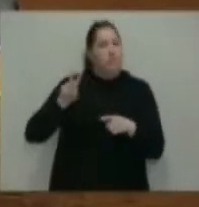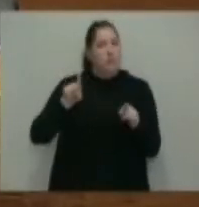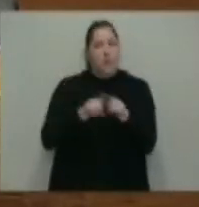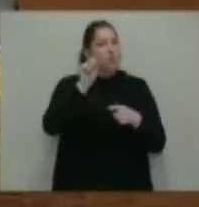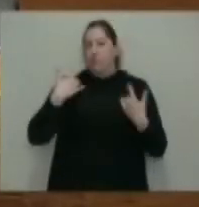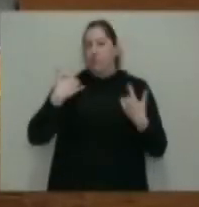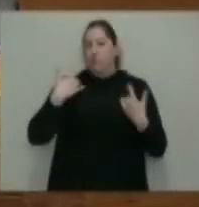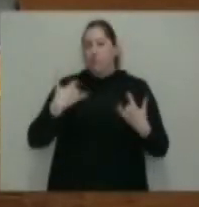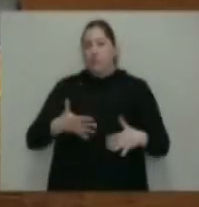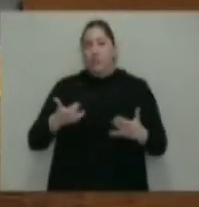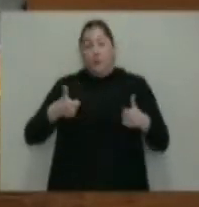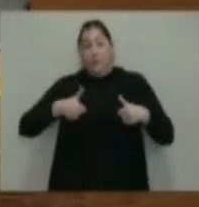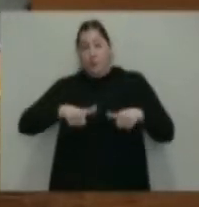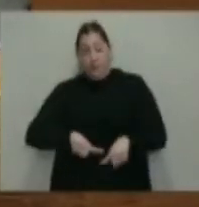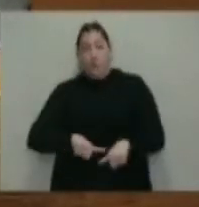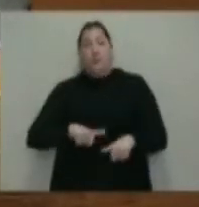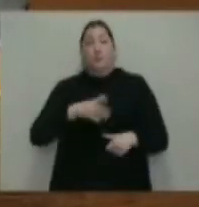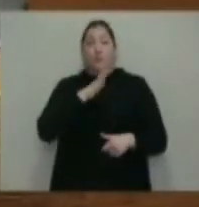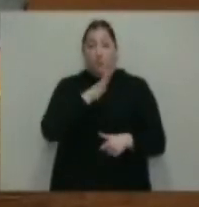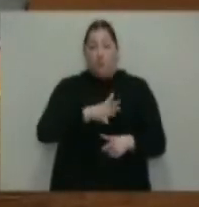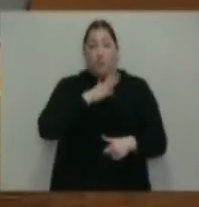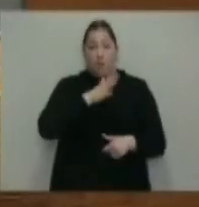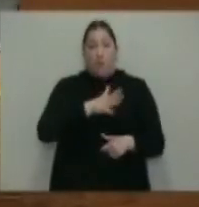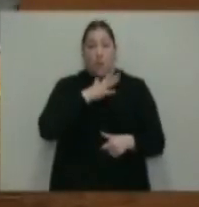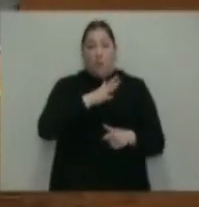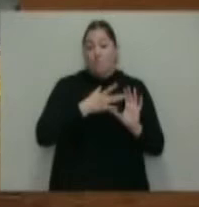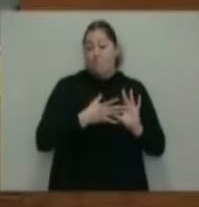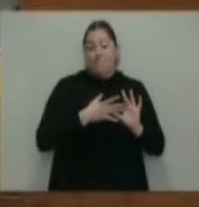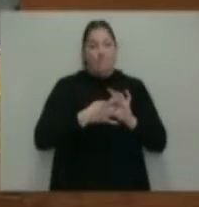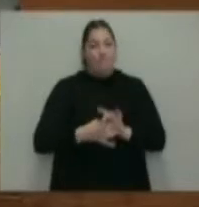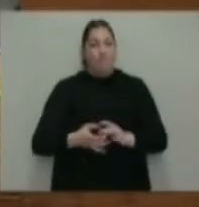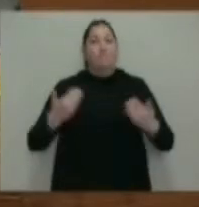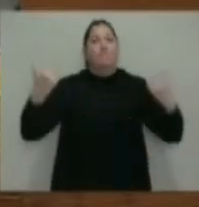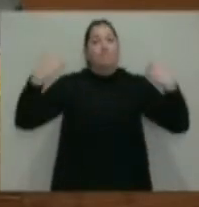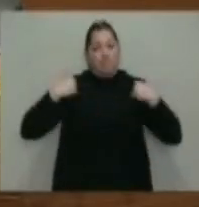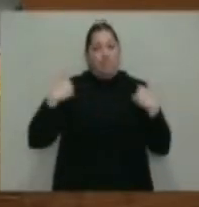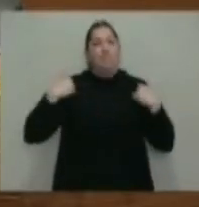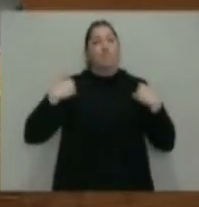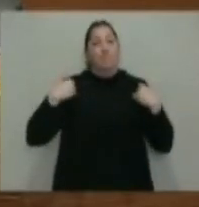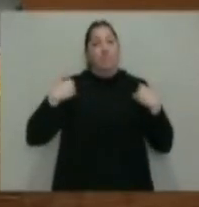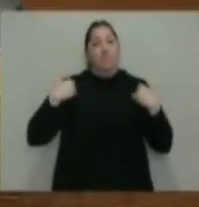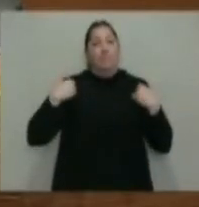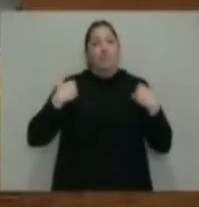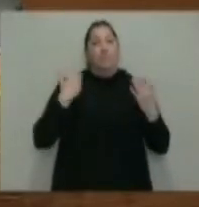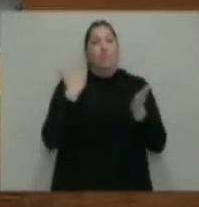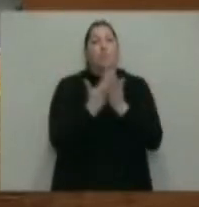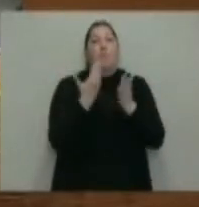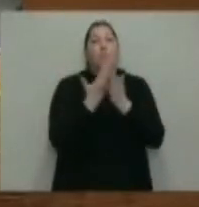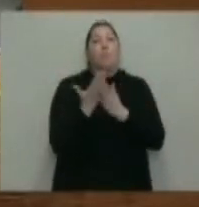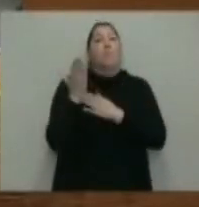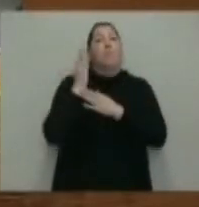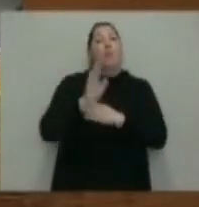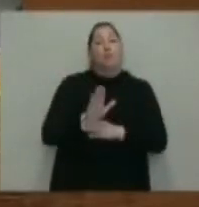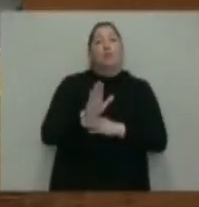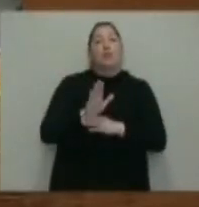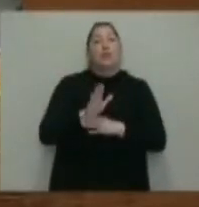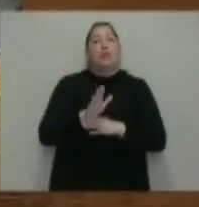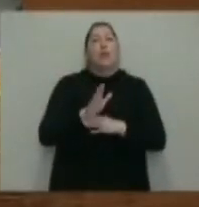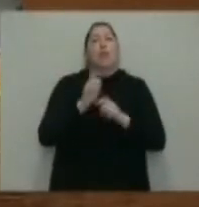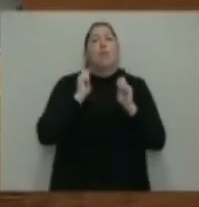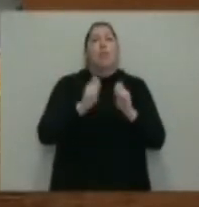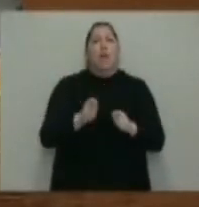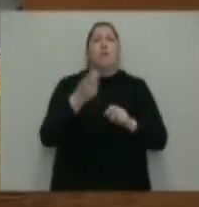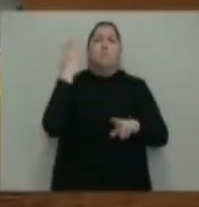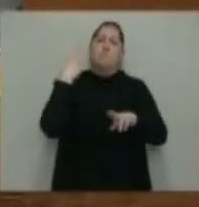desalentador y precisamente por eso nos corresponde a los políticos proponer y establecer políticas que en alguna